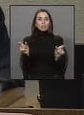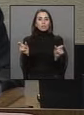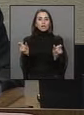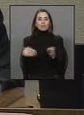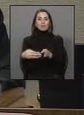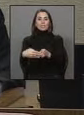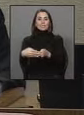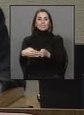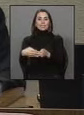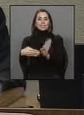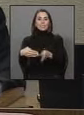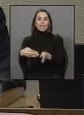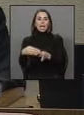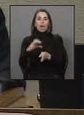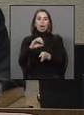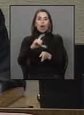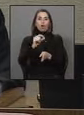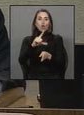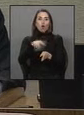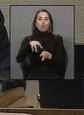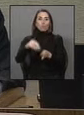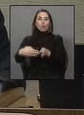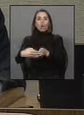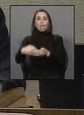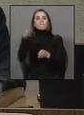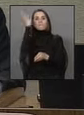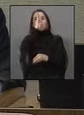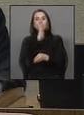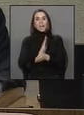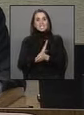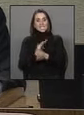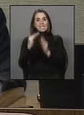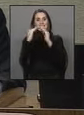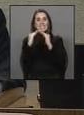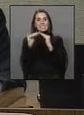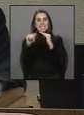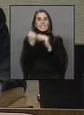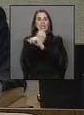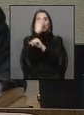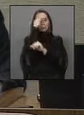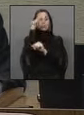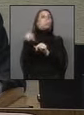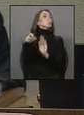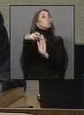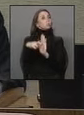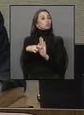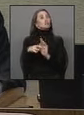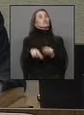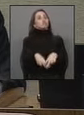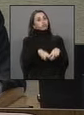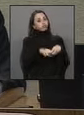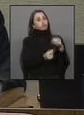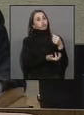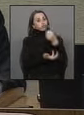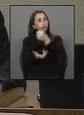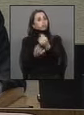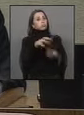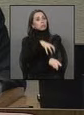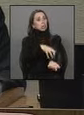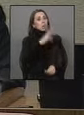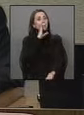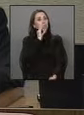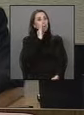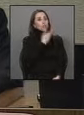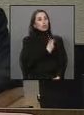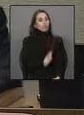esquina de las calles Zongolmo con Brasil. Este proyecto también ya se encuentra financiado por el Gobierno Regional del Vivo Vivo,